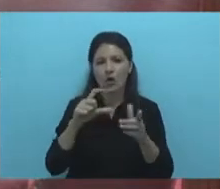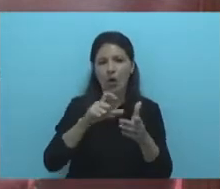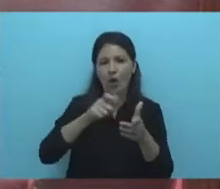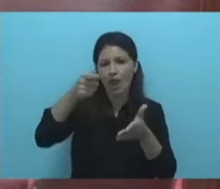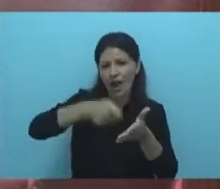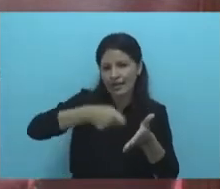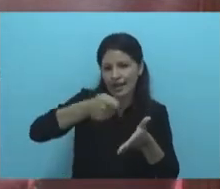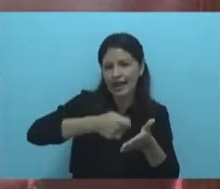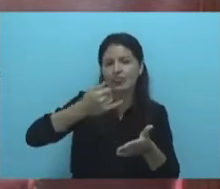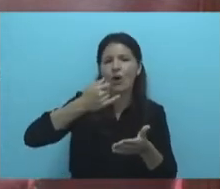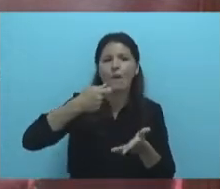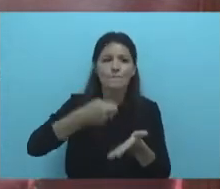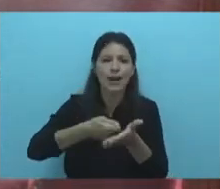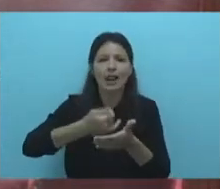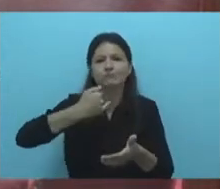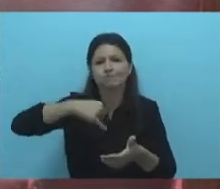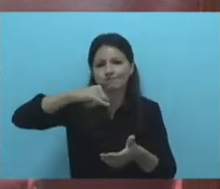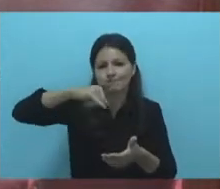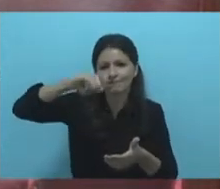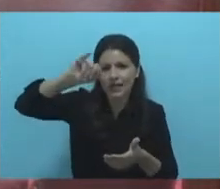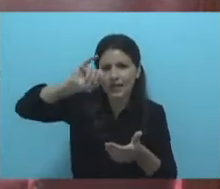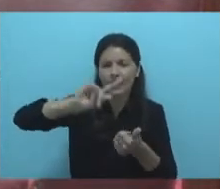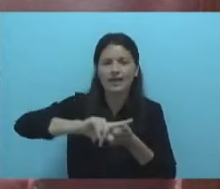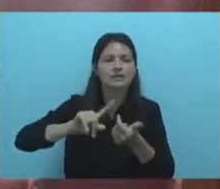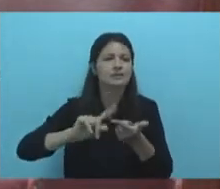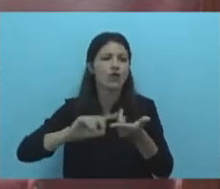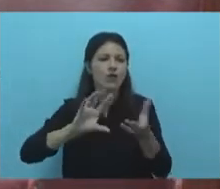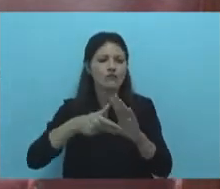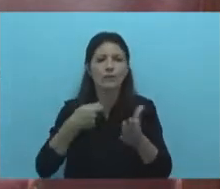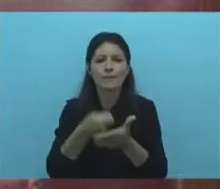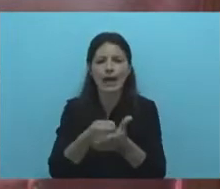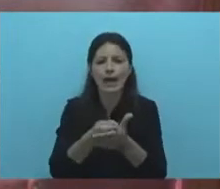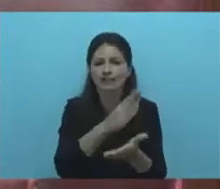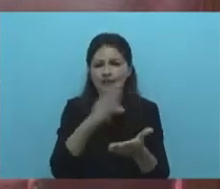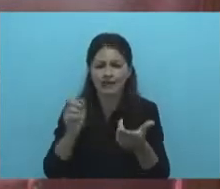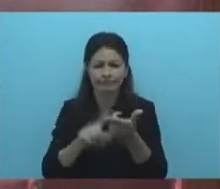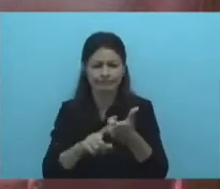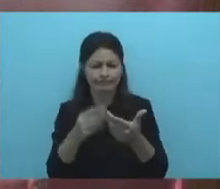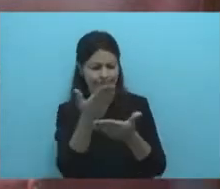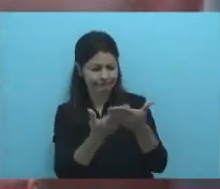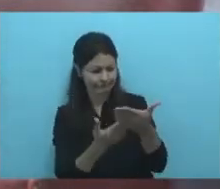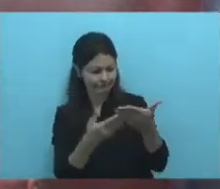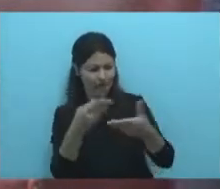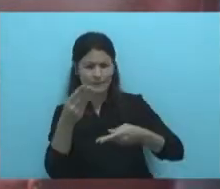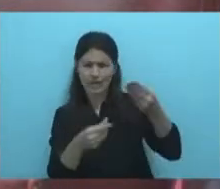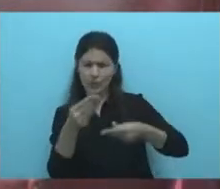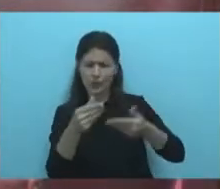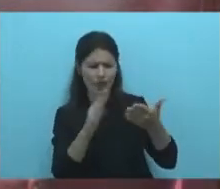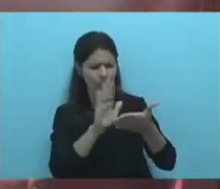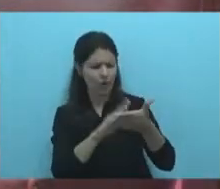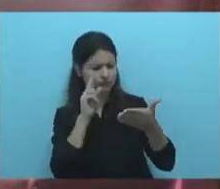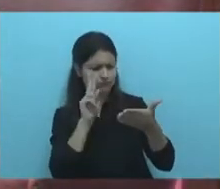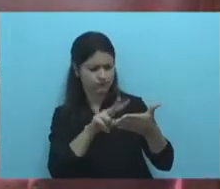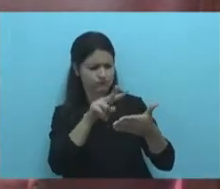crédito hasta los costos de una operación bancaria, el poder interpretar qué es un presupuesto público. O sea, muchas